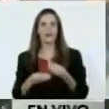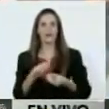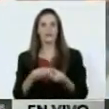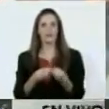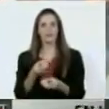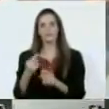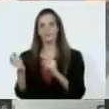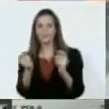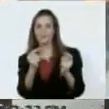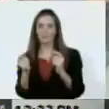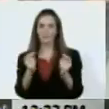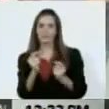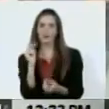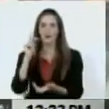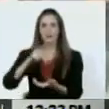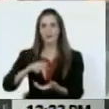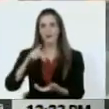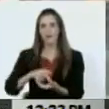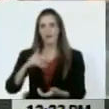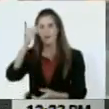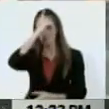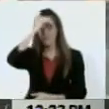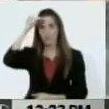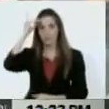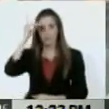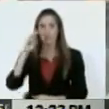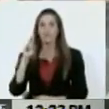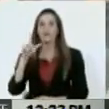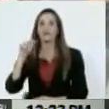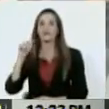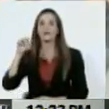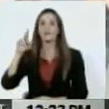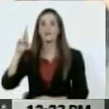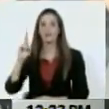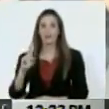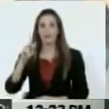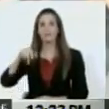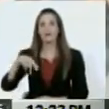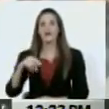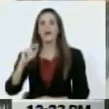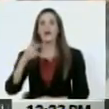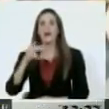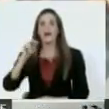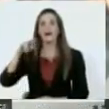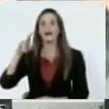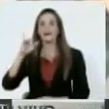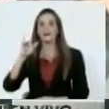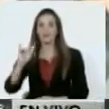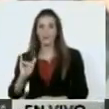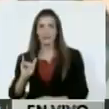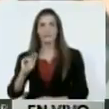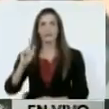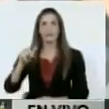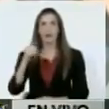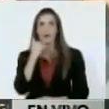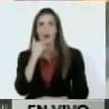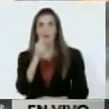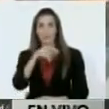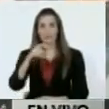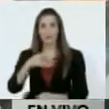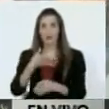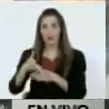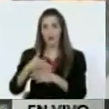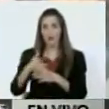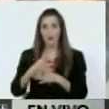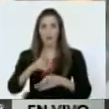un conversatorio y participa Diosdado Cabello, Wilmar Castro Soteldo, Henry Rangel Silva, quienes están